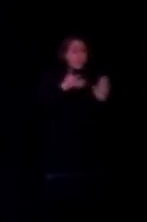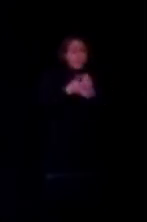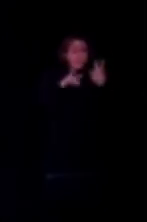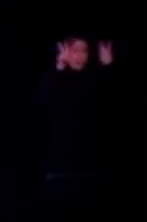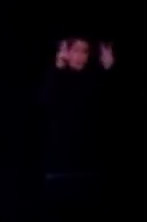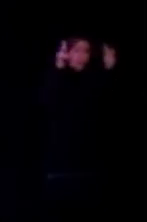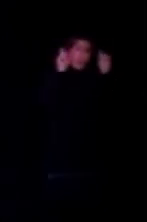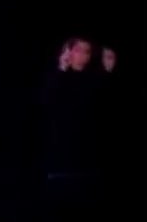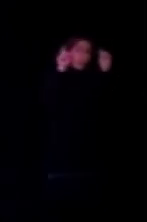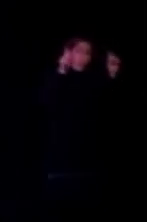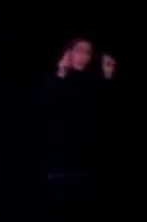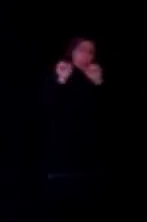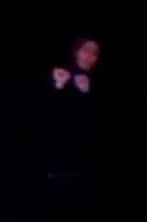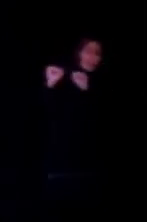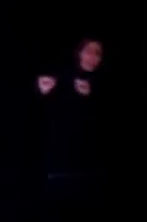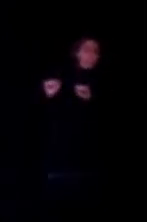mi cosecha